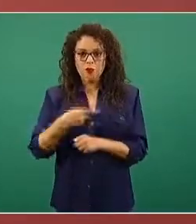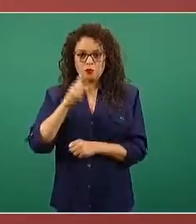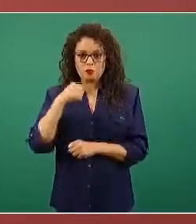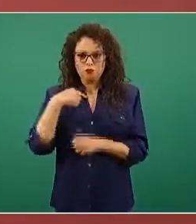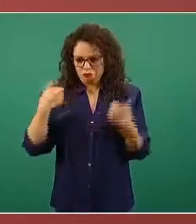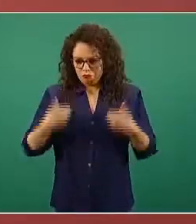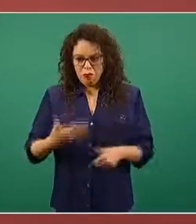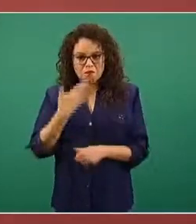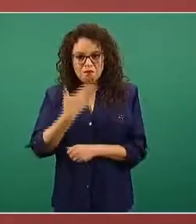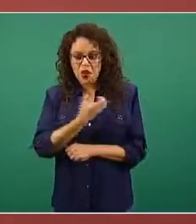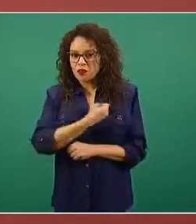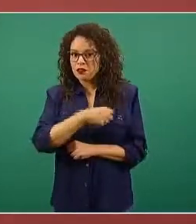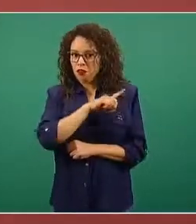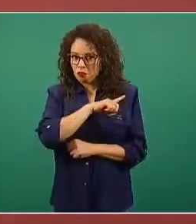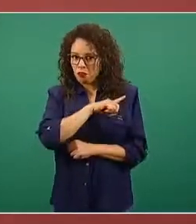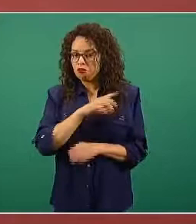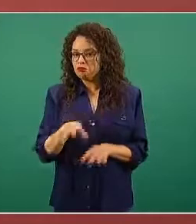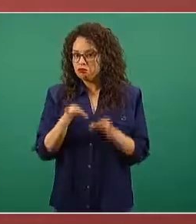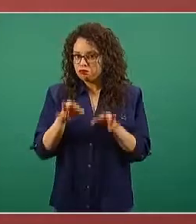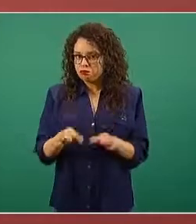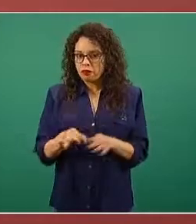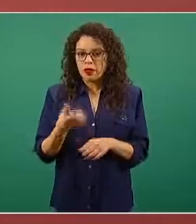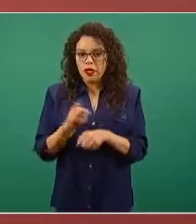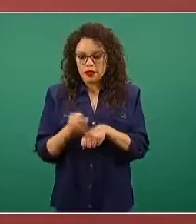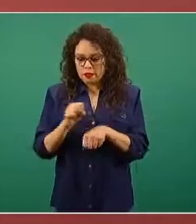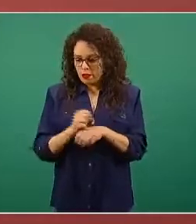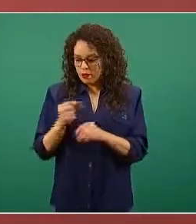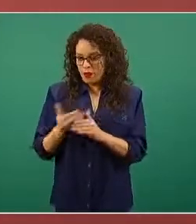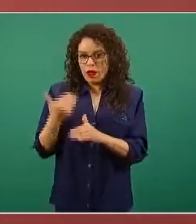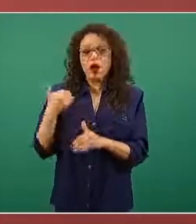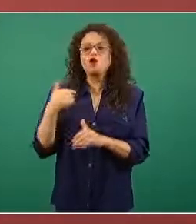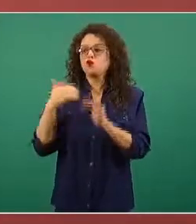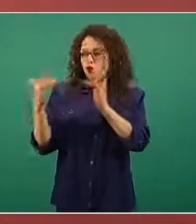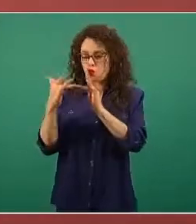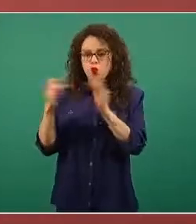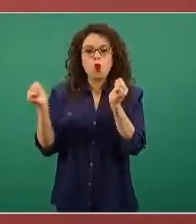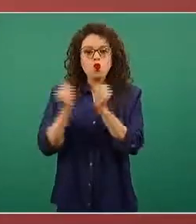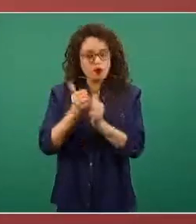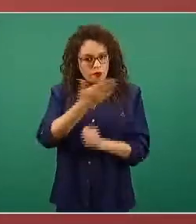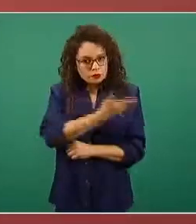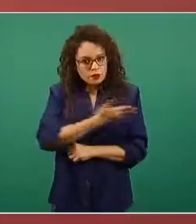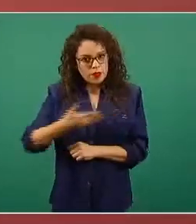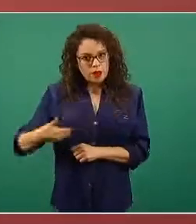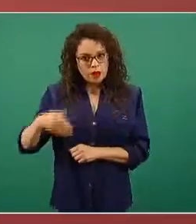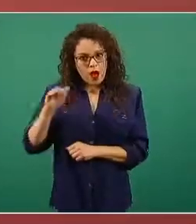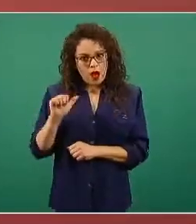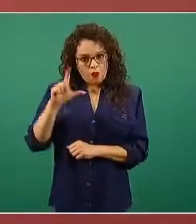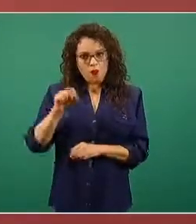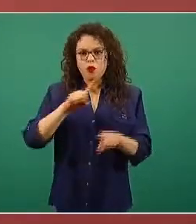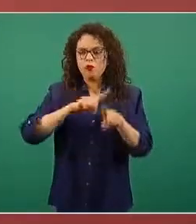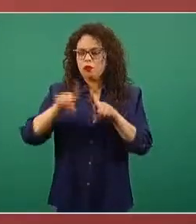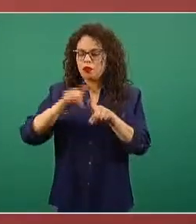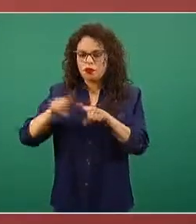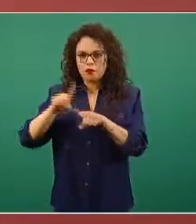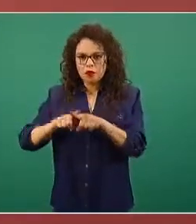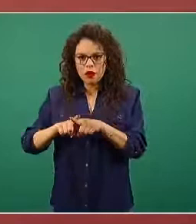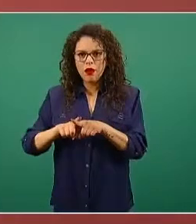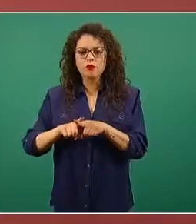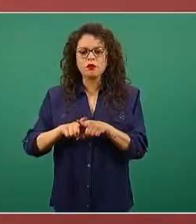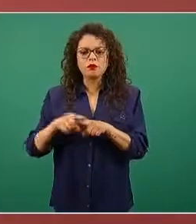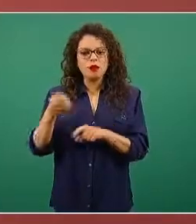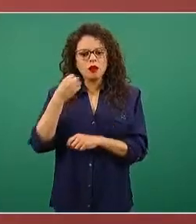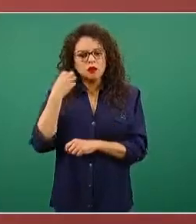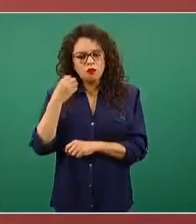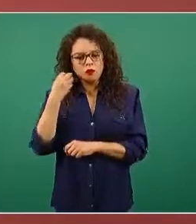salud. La semana reciente estuve en contacto directo con el presidente en varios eventos públicos, como la propia